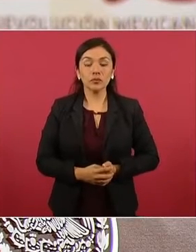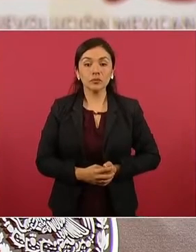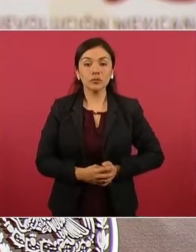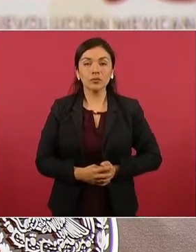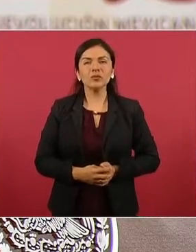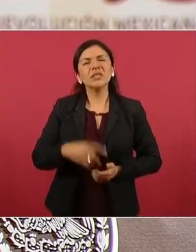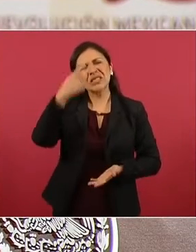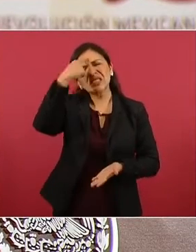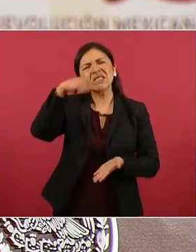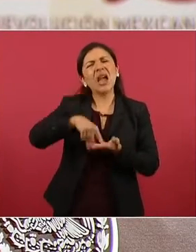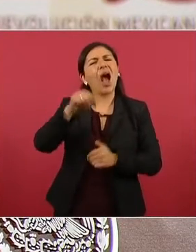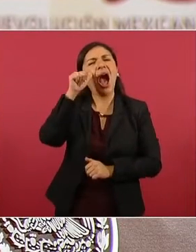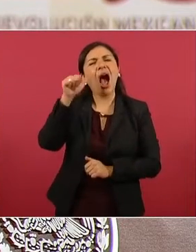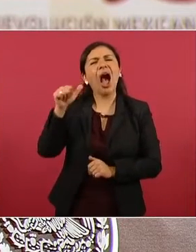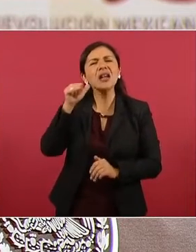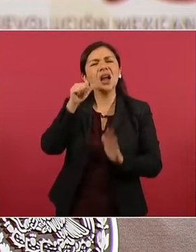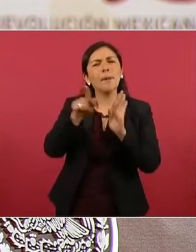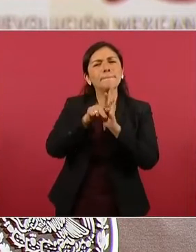Creo que es de ayer.